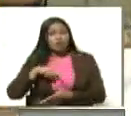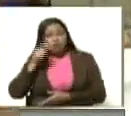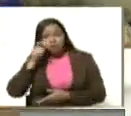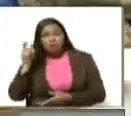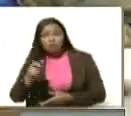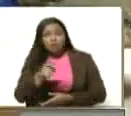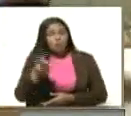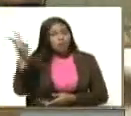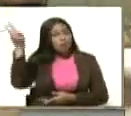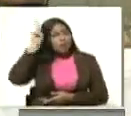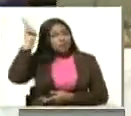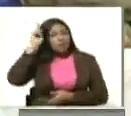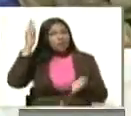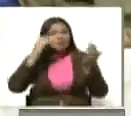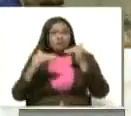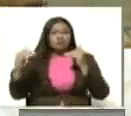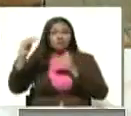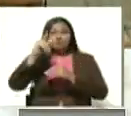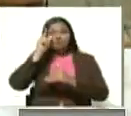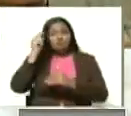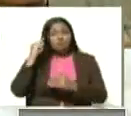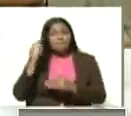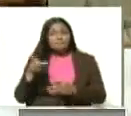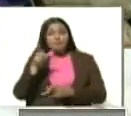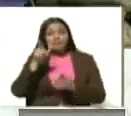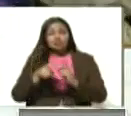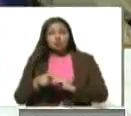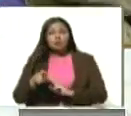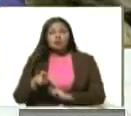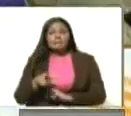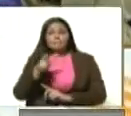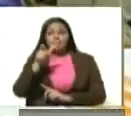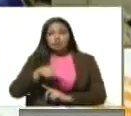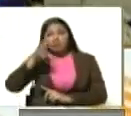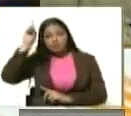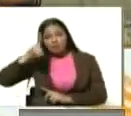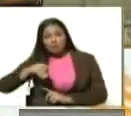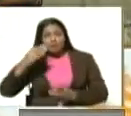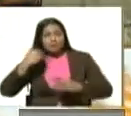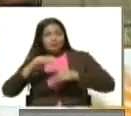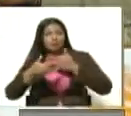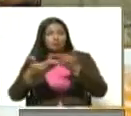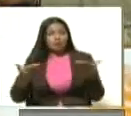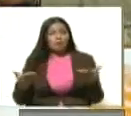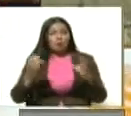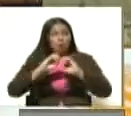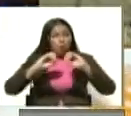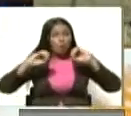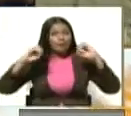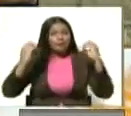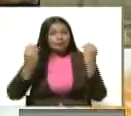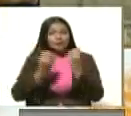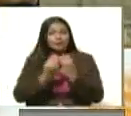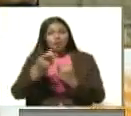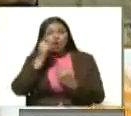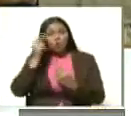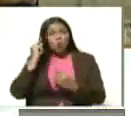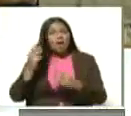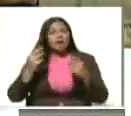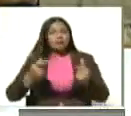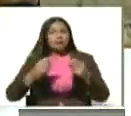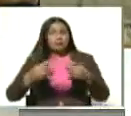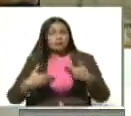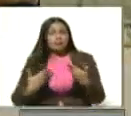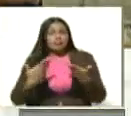indígena, adultas y adultos mayores, personas con discapacidad. Y ese es el mensaje que las organizaciones y las y los activistas